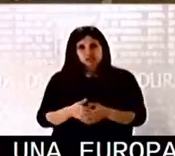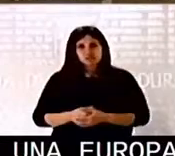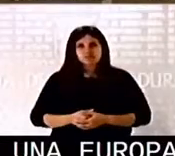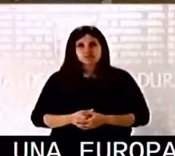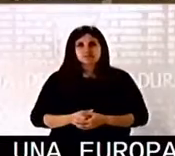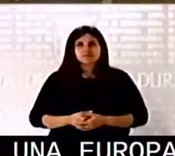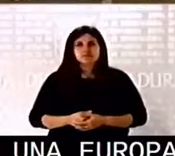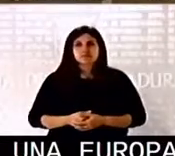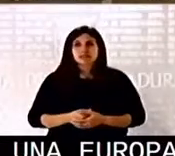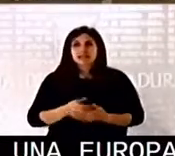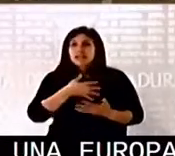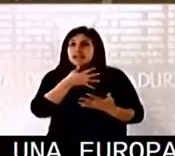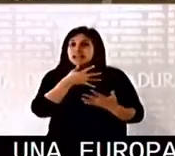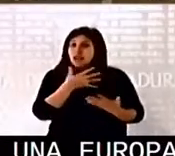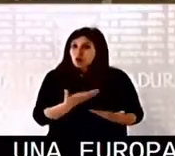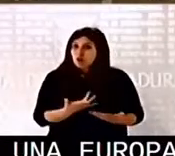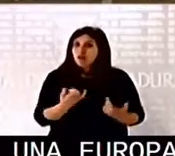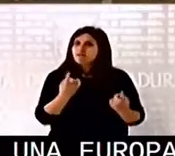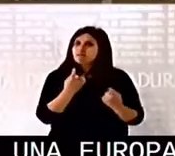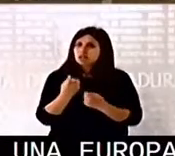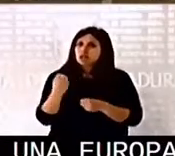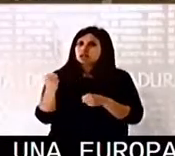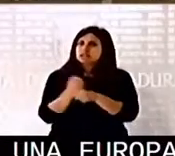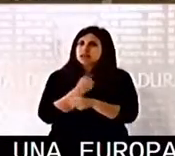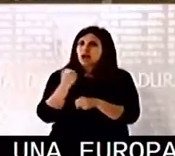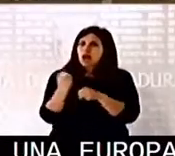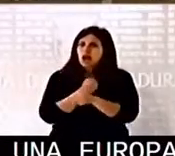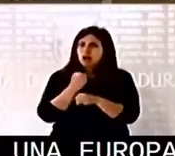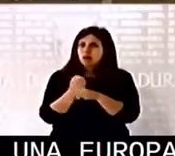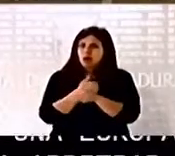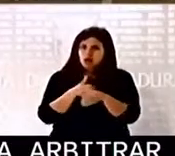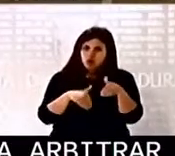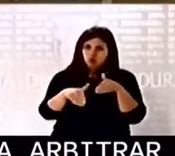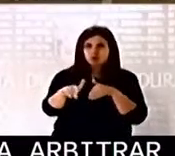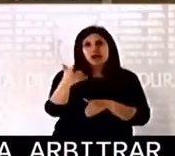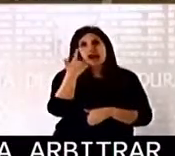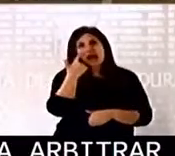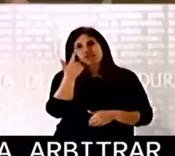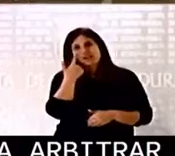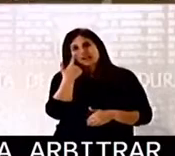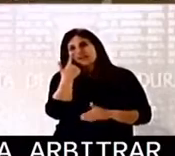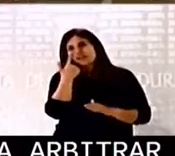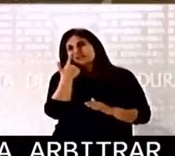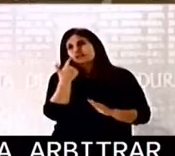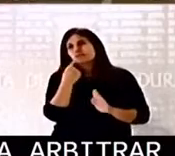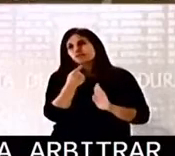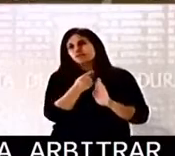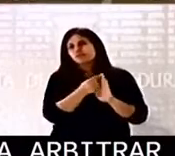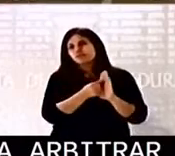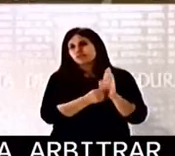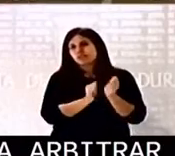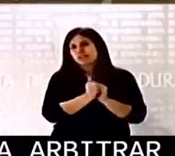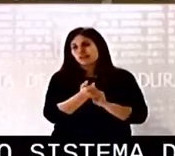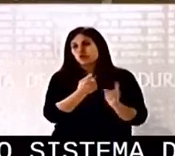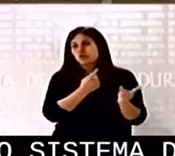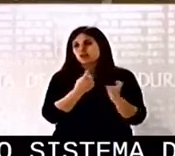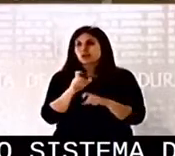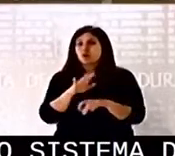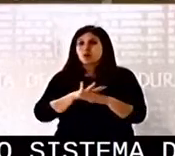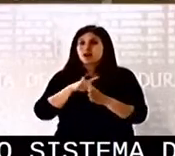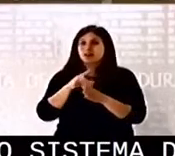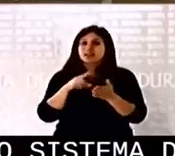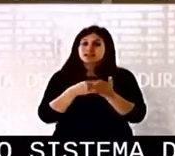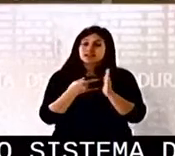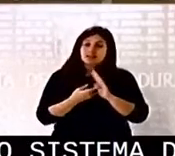Y ahora queda un trabajo para arbitrar los créditos necesarios para que nuestro sistema de protección de menores